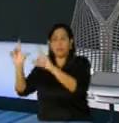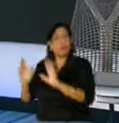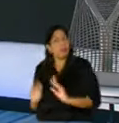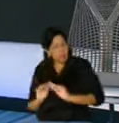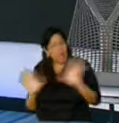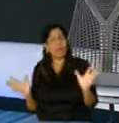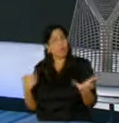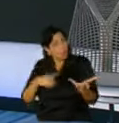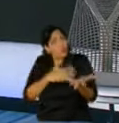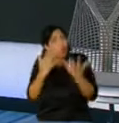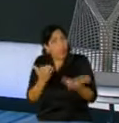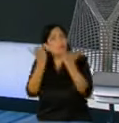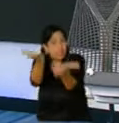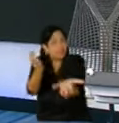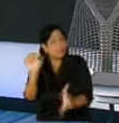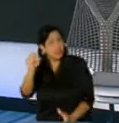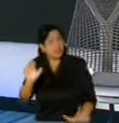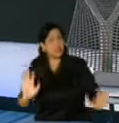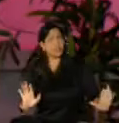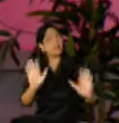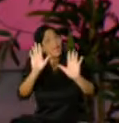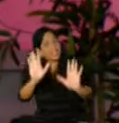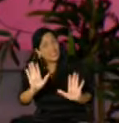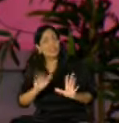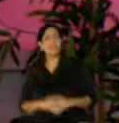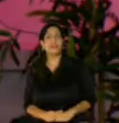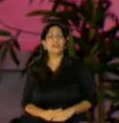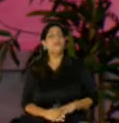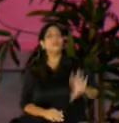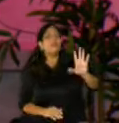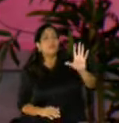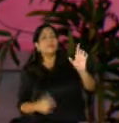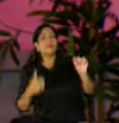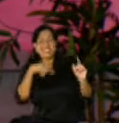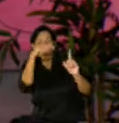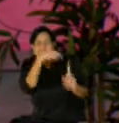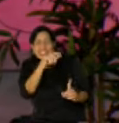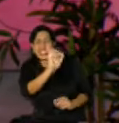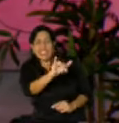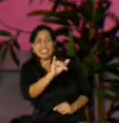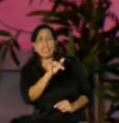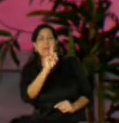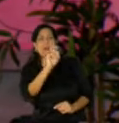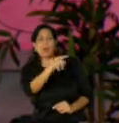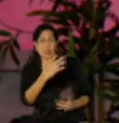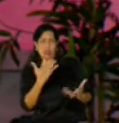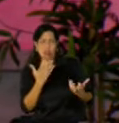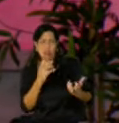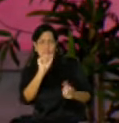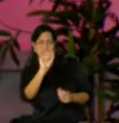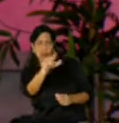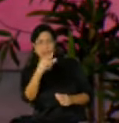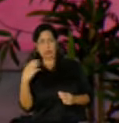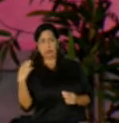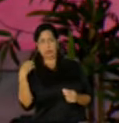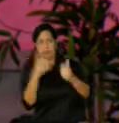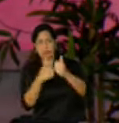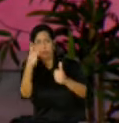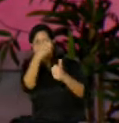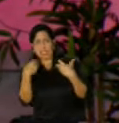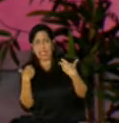esa información a ustedes. Precisamente sobre esa información, a mí me gustaría, ¿verdad?, dirigirme al secretario del Departamento